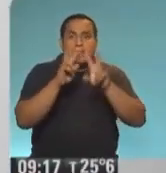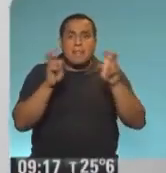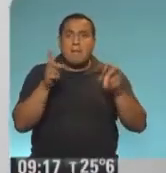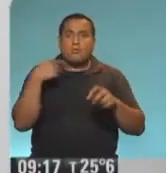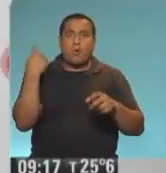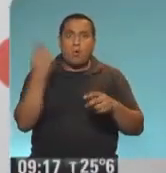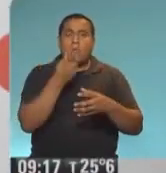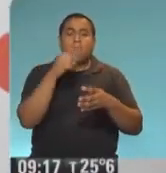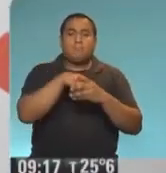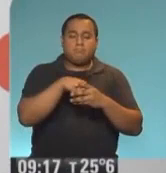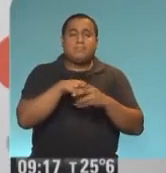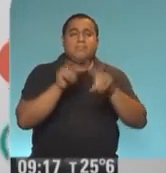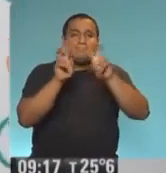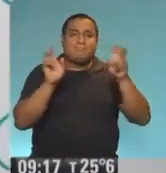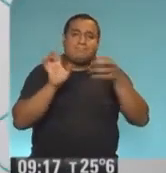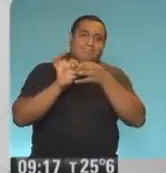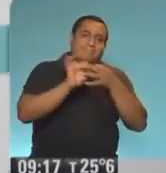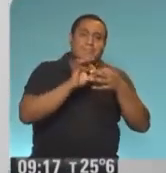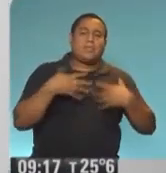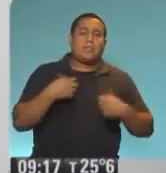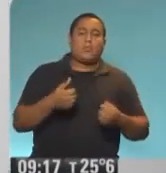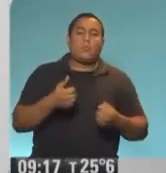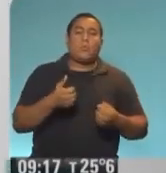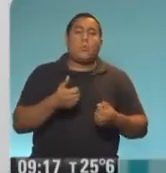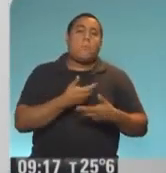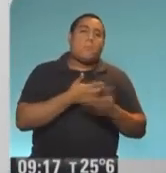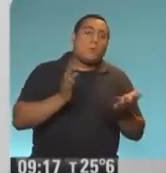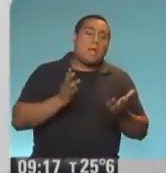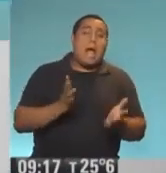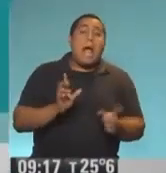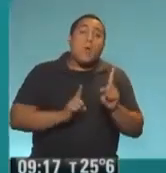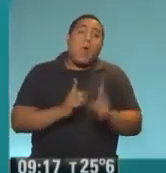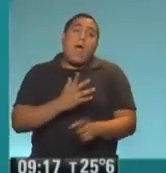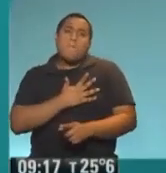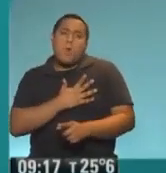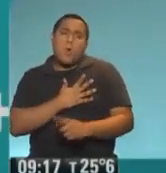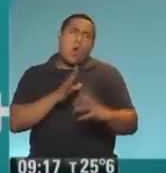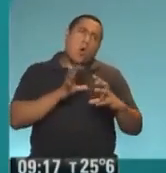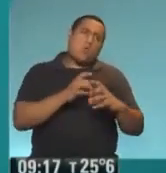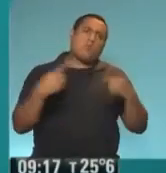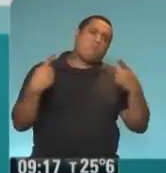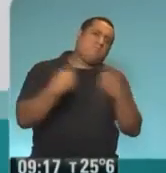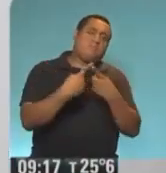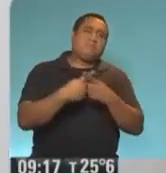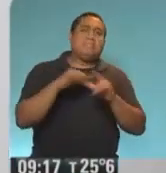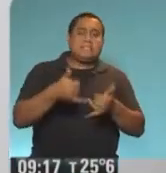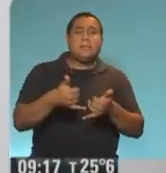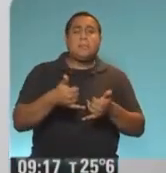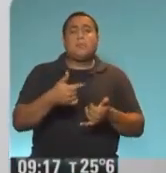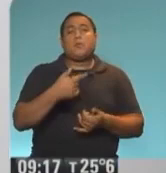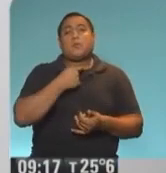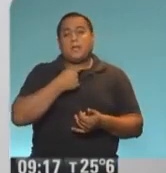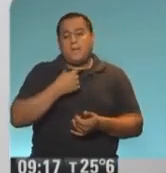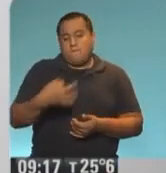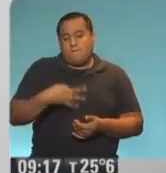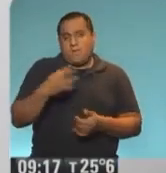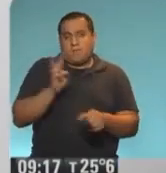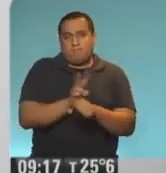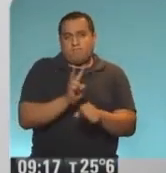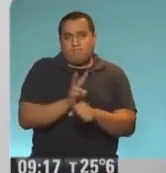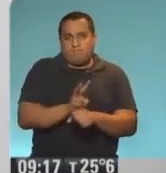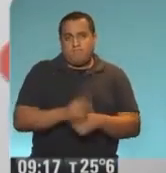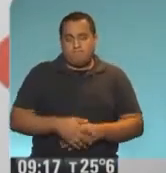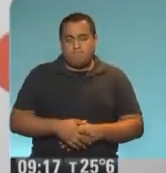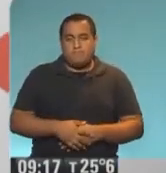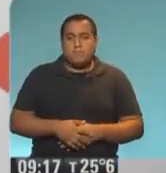que tiene que ver con la salud pública, que genera amores y odios como muchos temas, pero que tiene que ver justamente con preservar la vida, ministro.